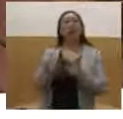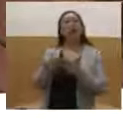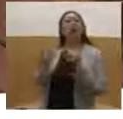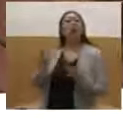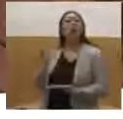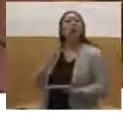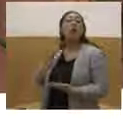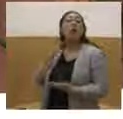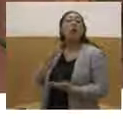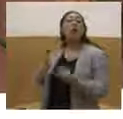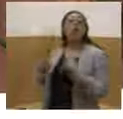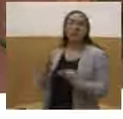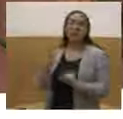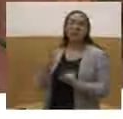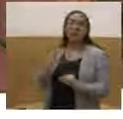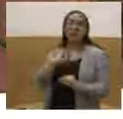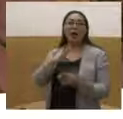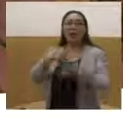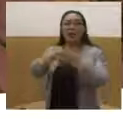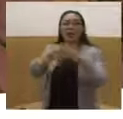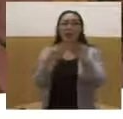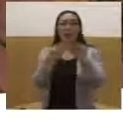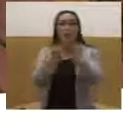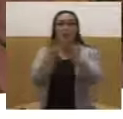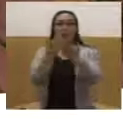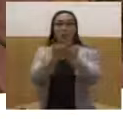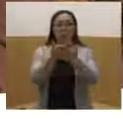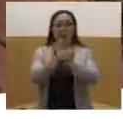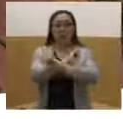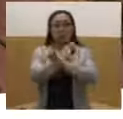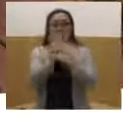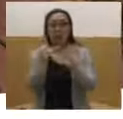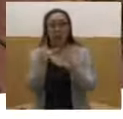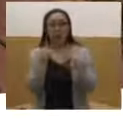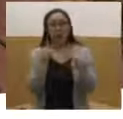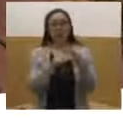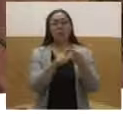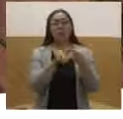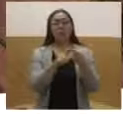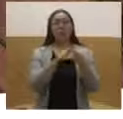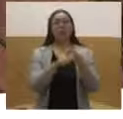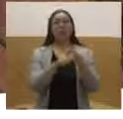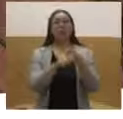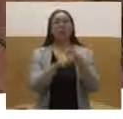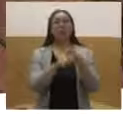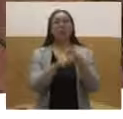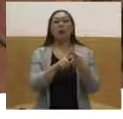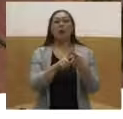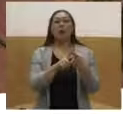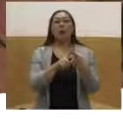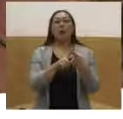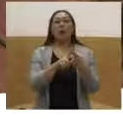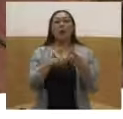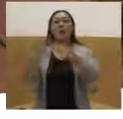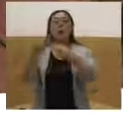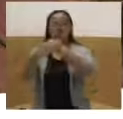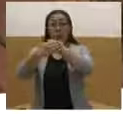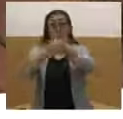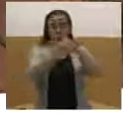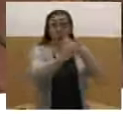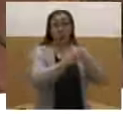5 propuestas claras y contundentes. En primera, exhortamos a que Morena y al